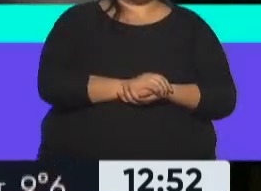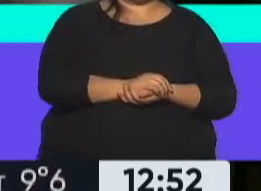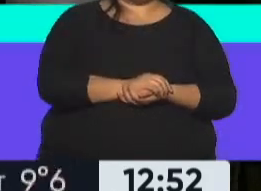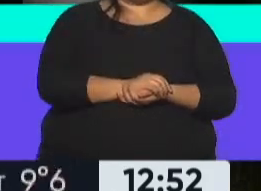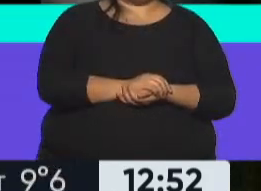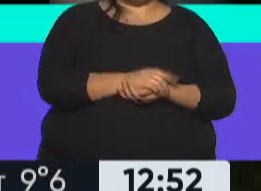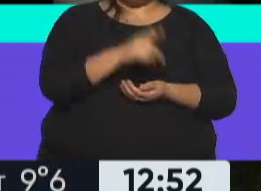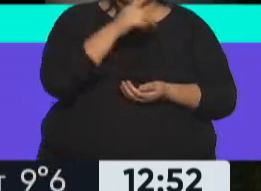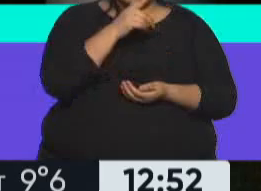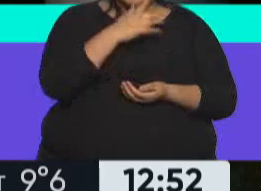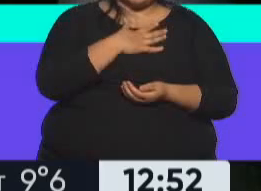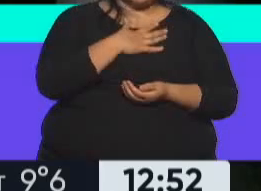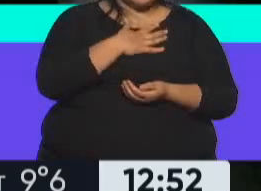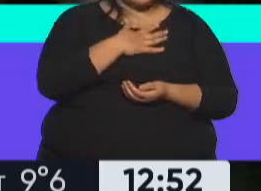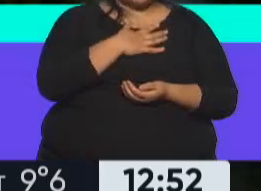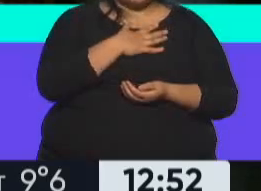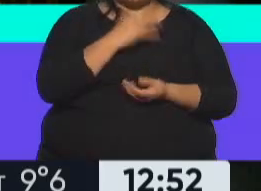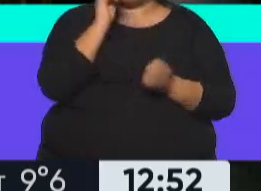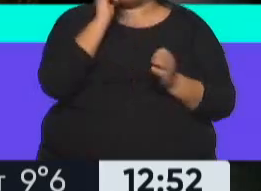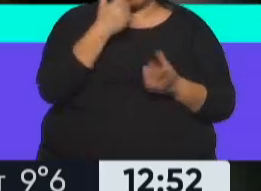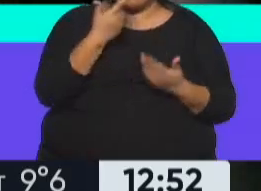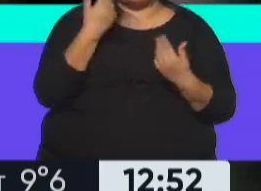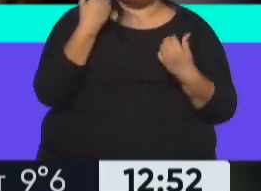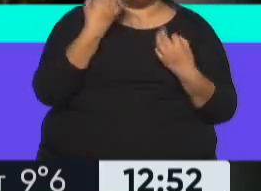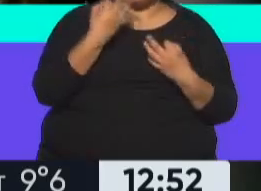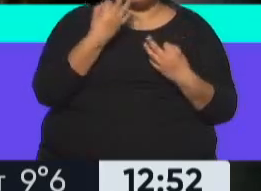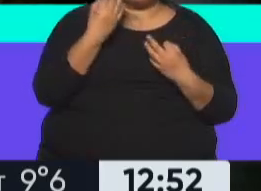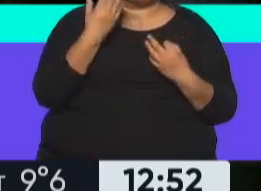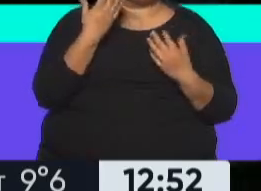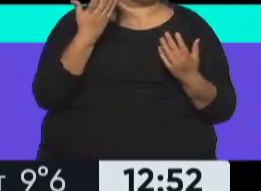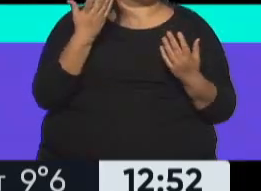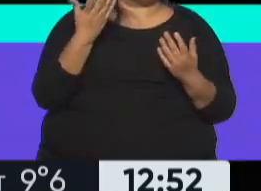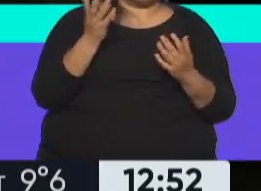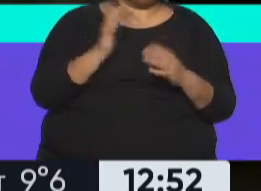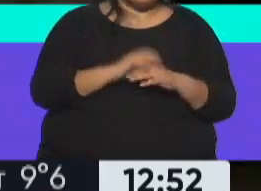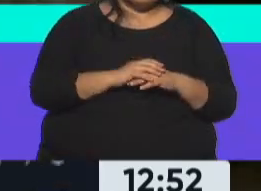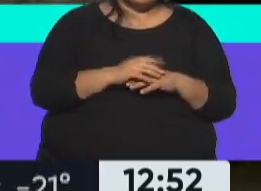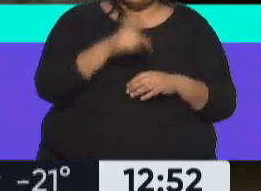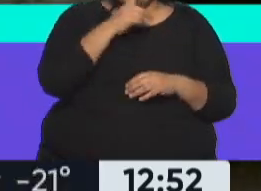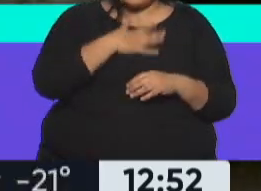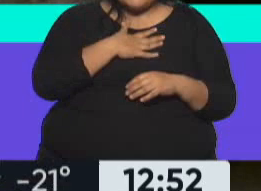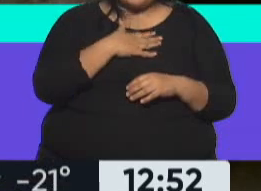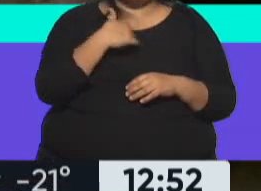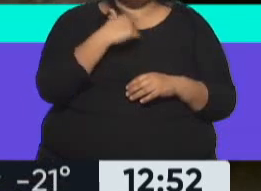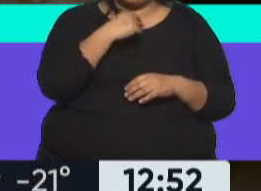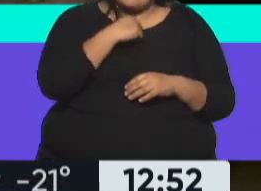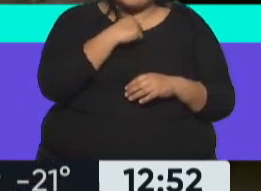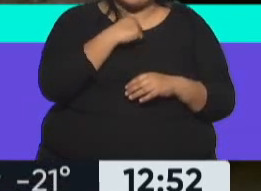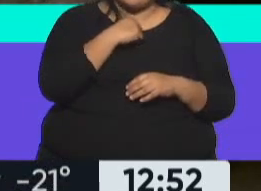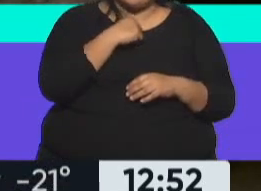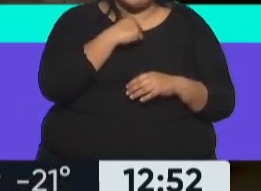Y me parece, digamos, maravilloso y mágico todo esto que está pasando. Y bueno, y yo quisiera